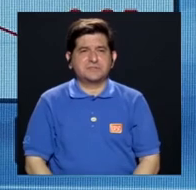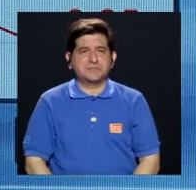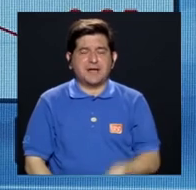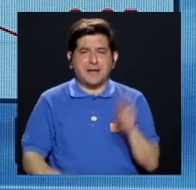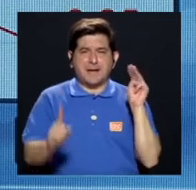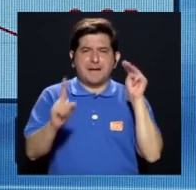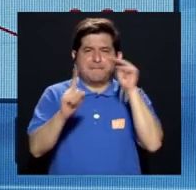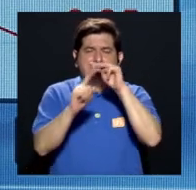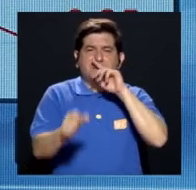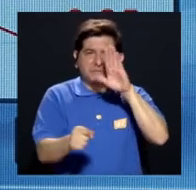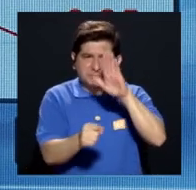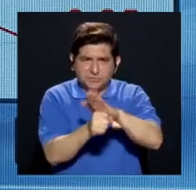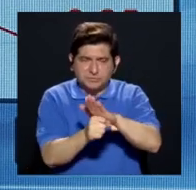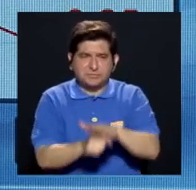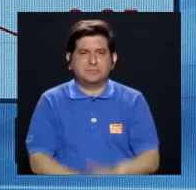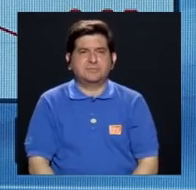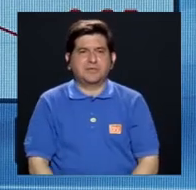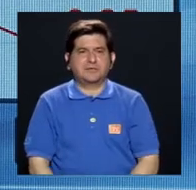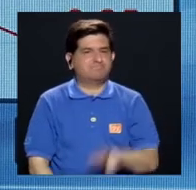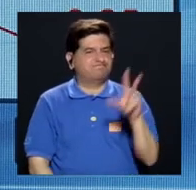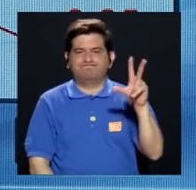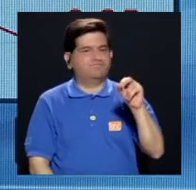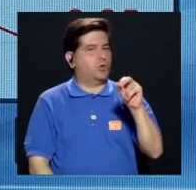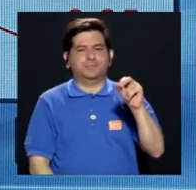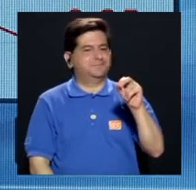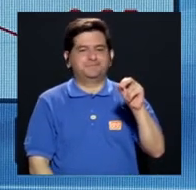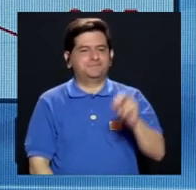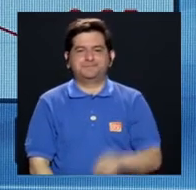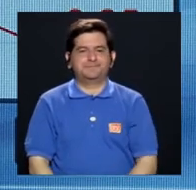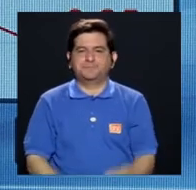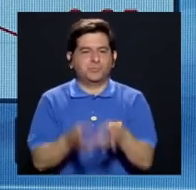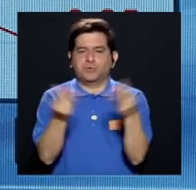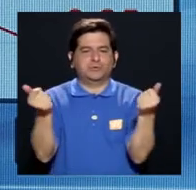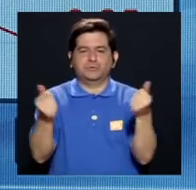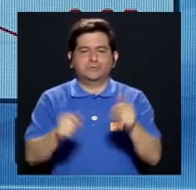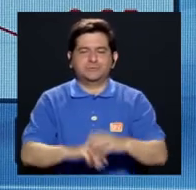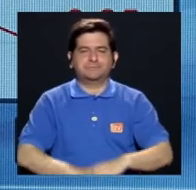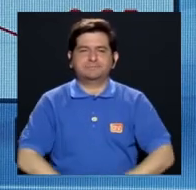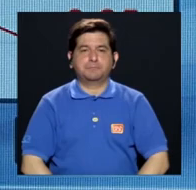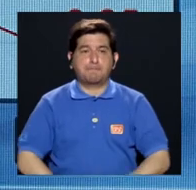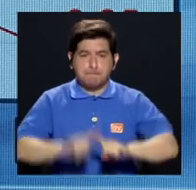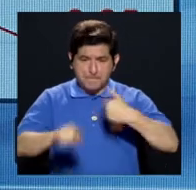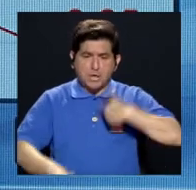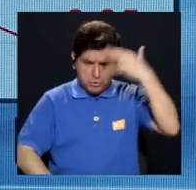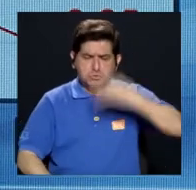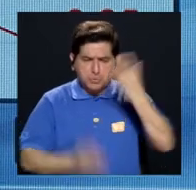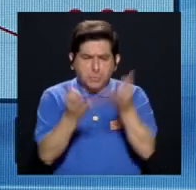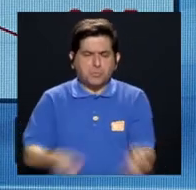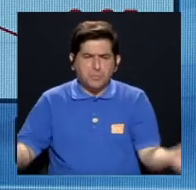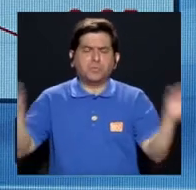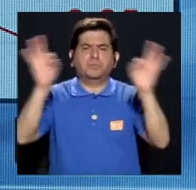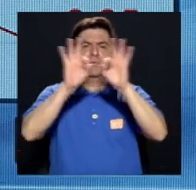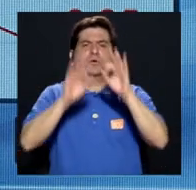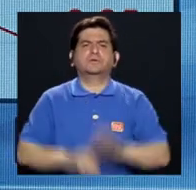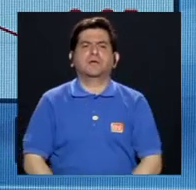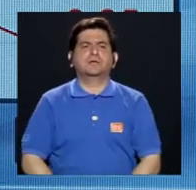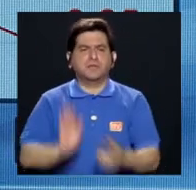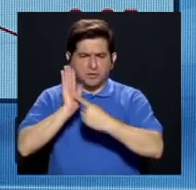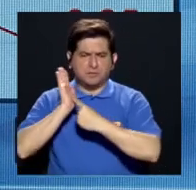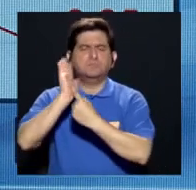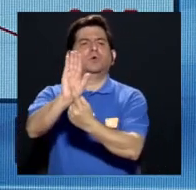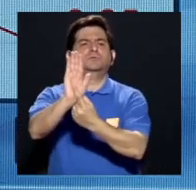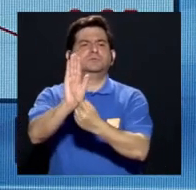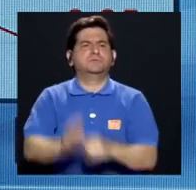hemos alcanzado esa meta. La verdad es que no lo hemos solucionado. Pero yo creo que es importante